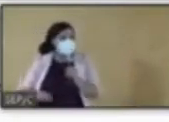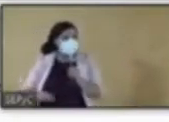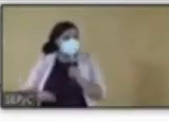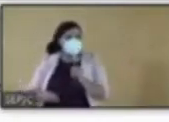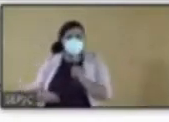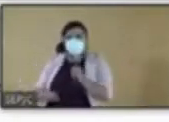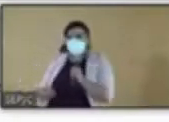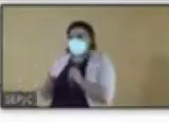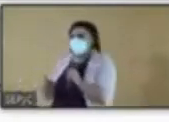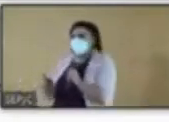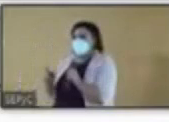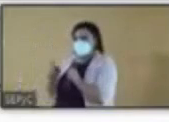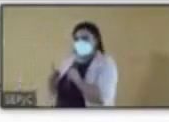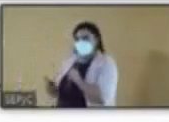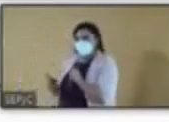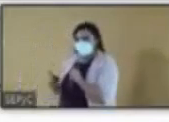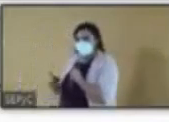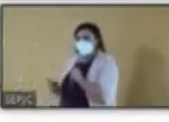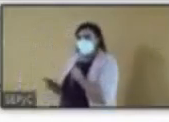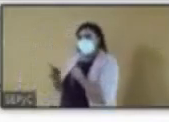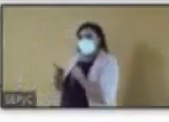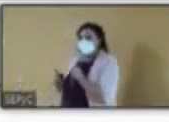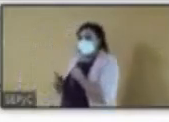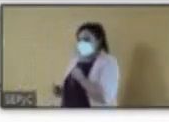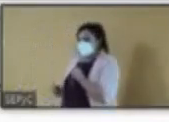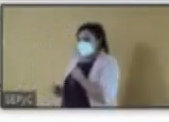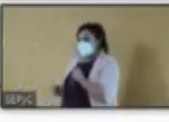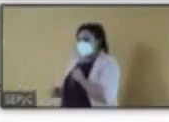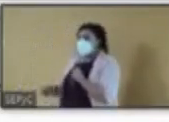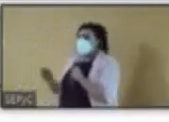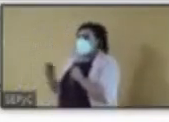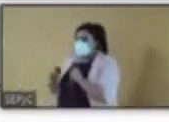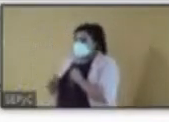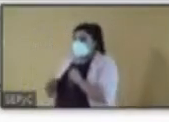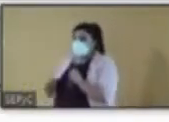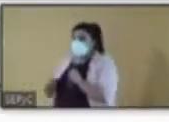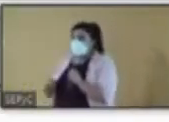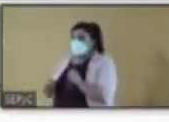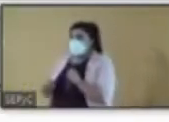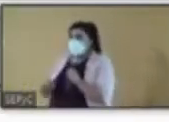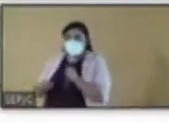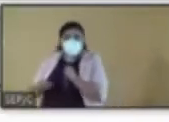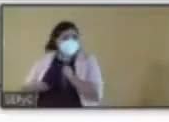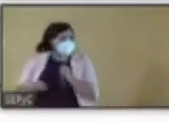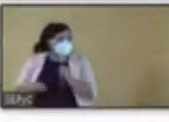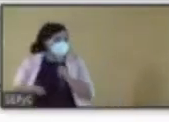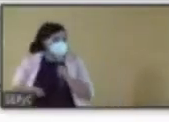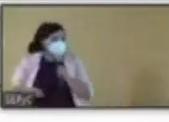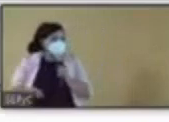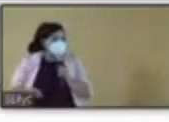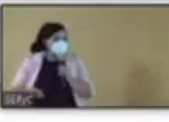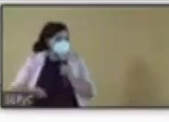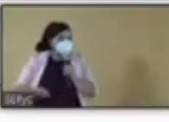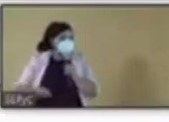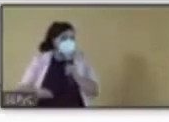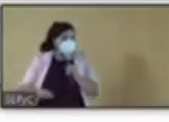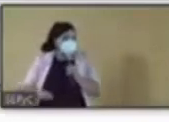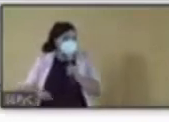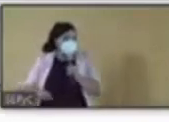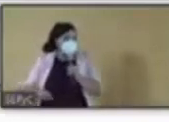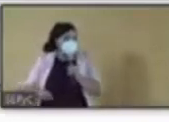se les daba mediante el uso o utilización de la fiel y no es así. La declaración patrimonial tiene también la facilidad